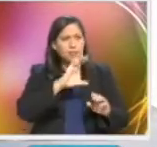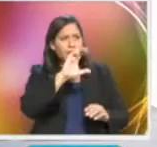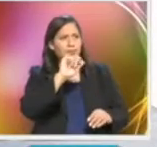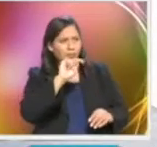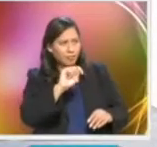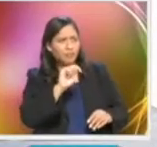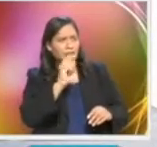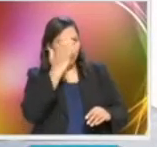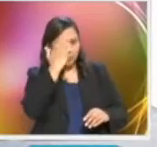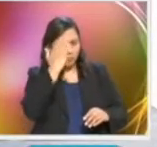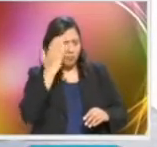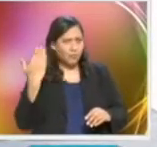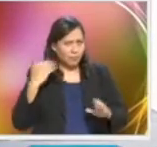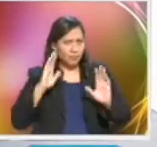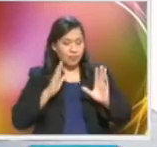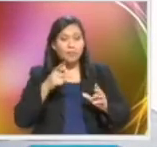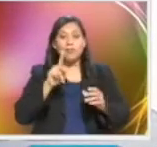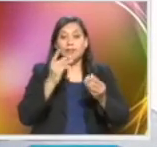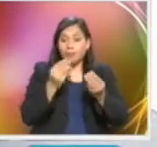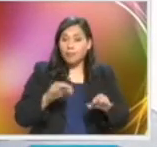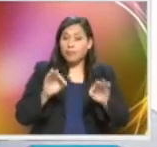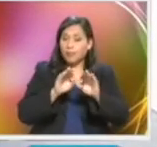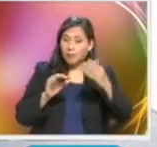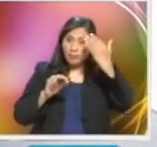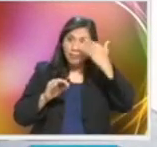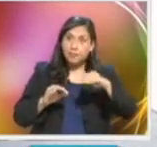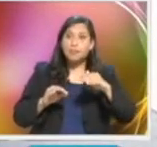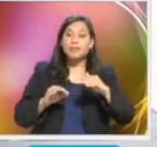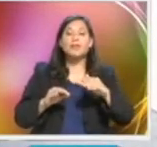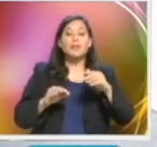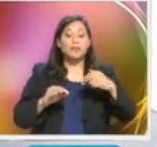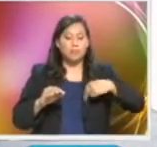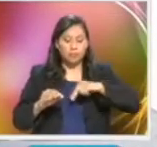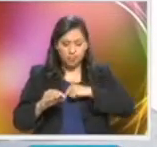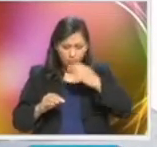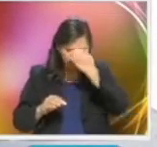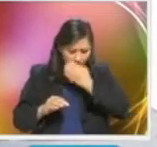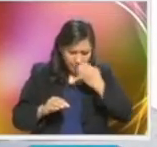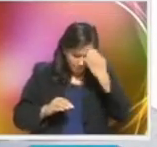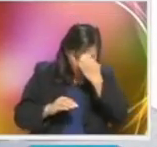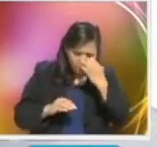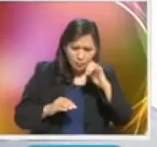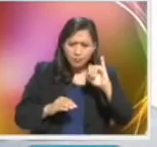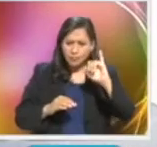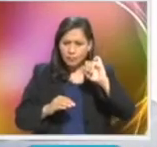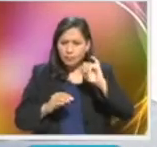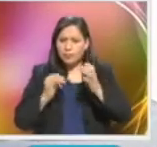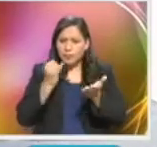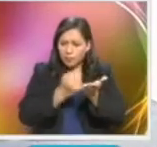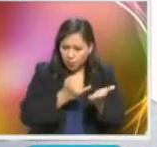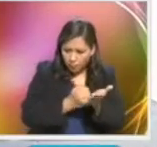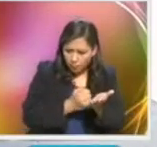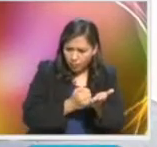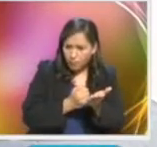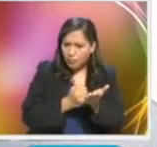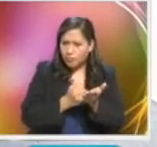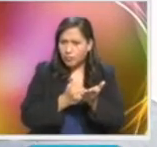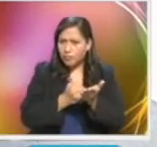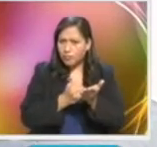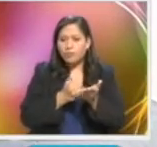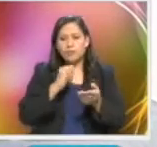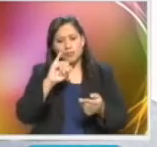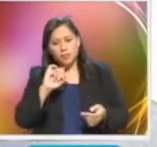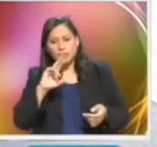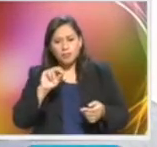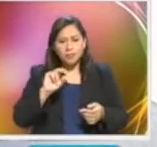¿no? Exacto. Pero es importante también saber que tenemos que verificar si es antes de impuestos, antes de todo esto que nos